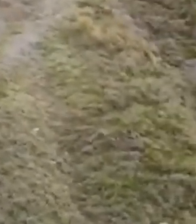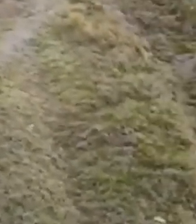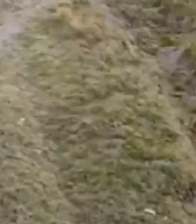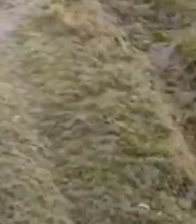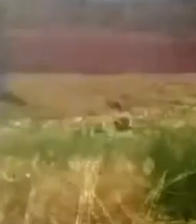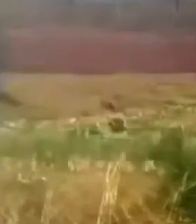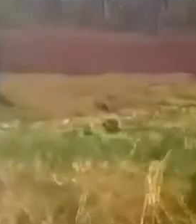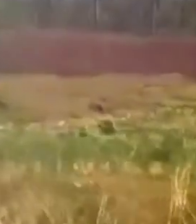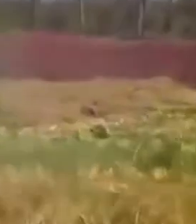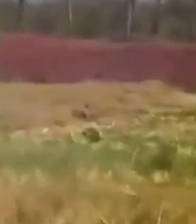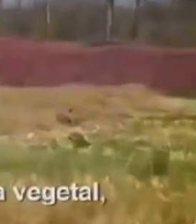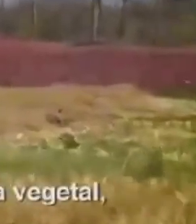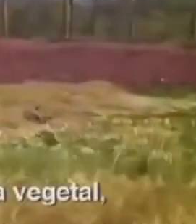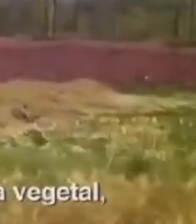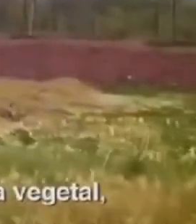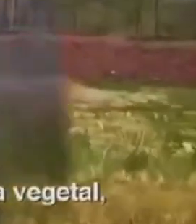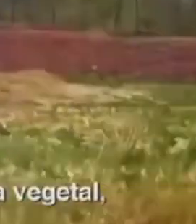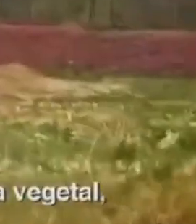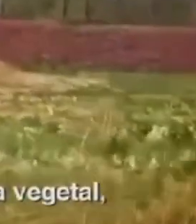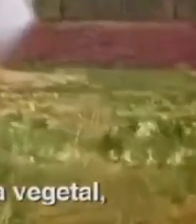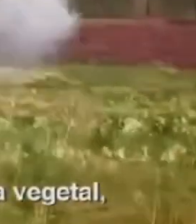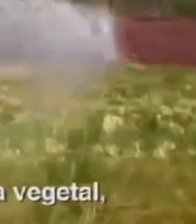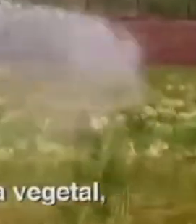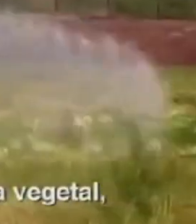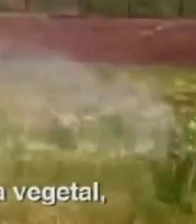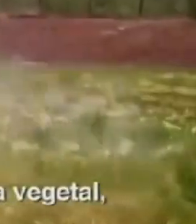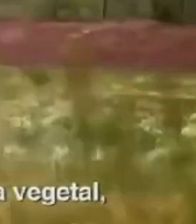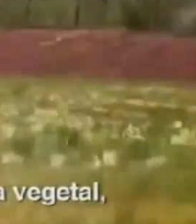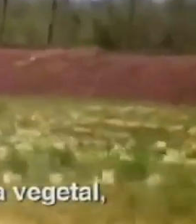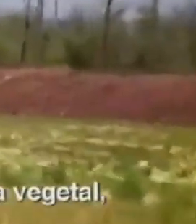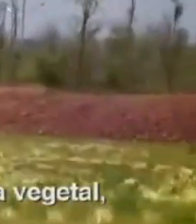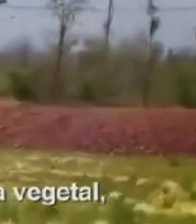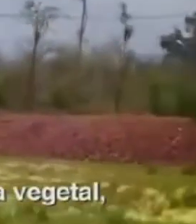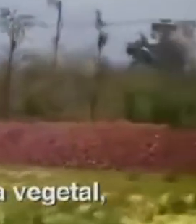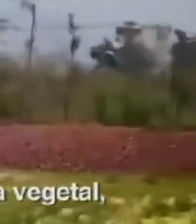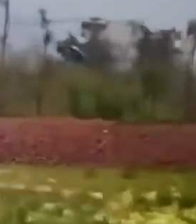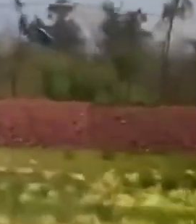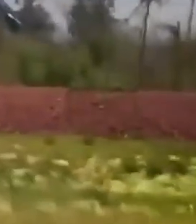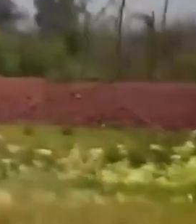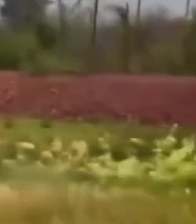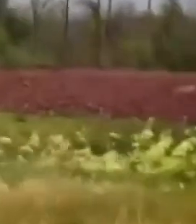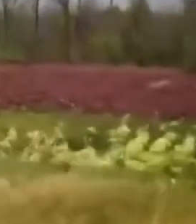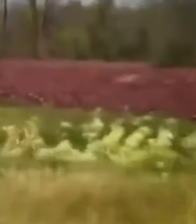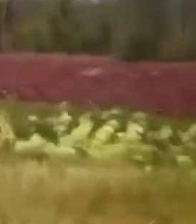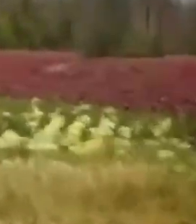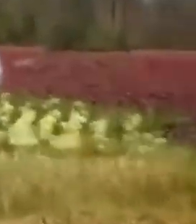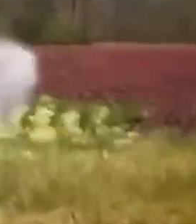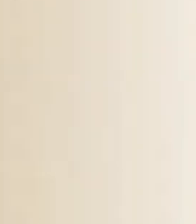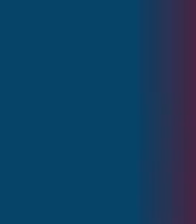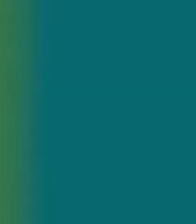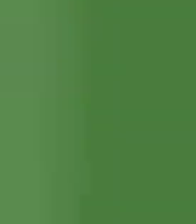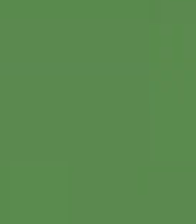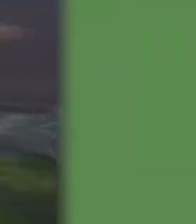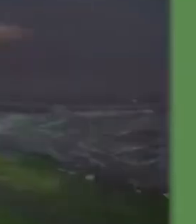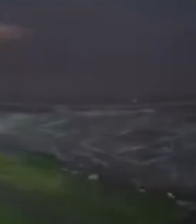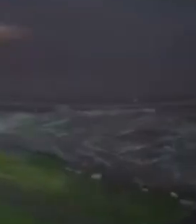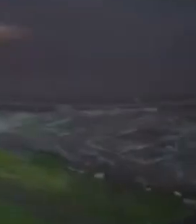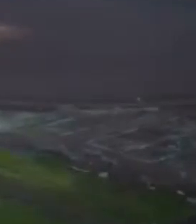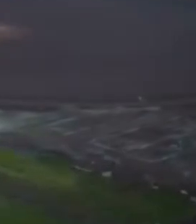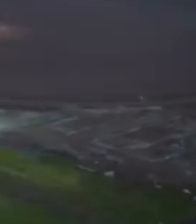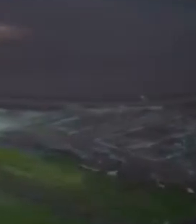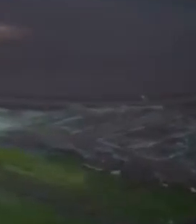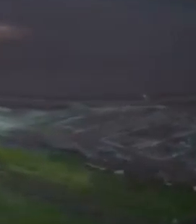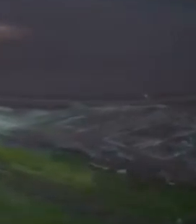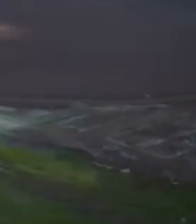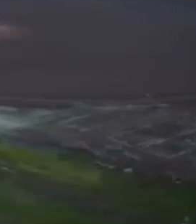de vegetación invasora. Asimismo, se realiza el mantenimiento de la paleta vegetal en la superficie del Parque Central. Continúan los